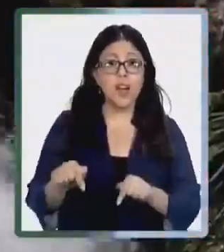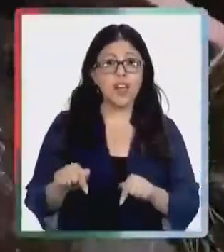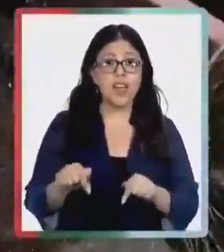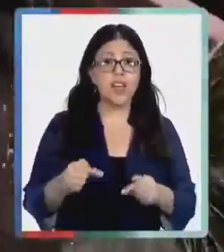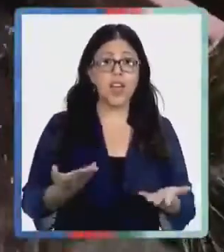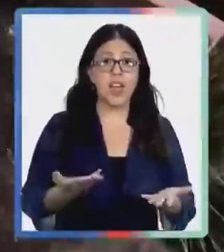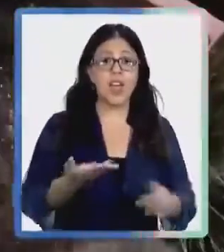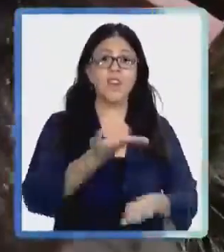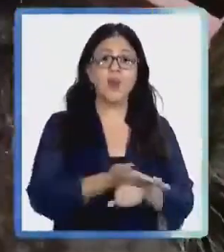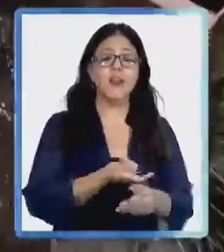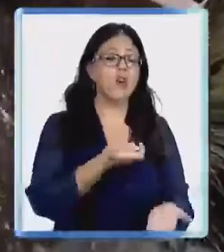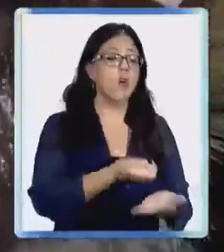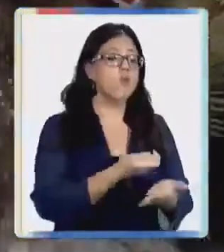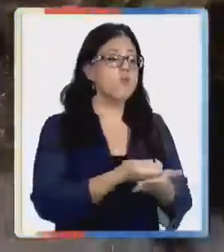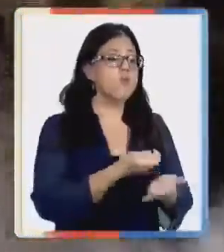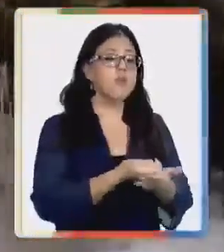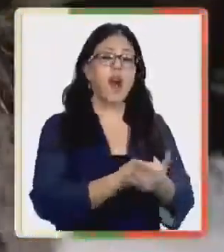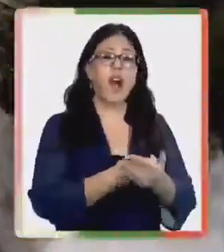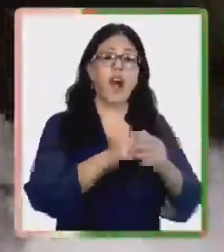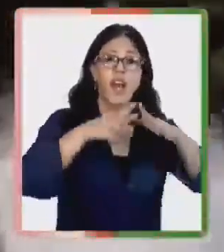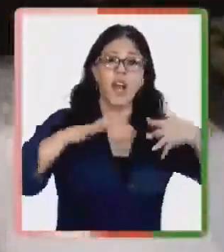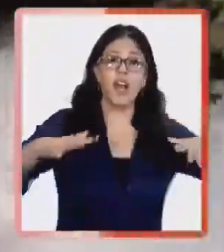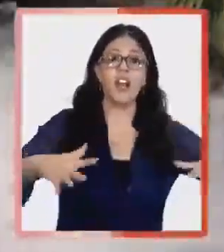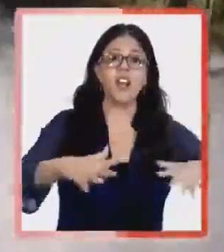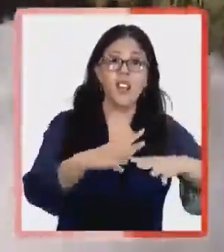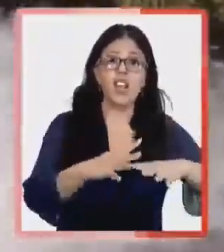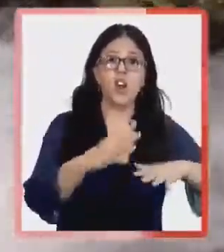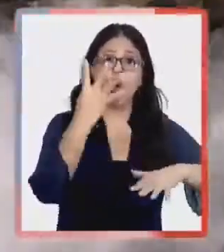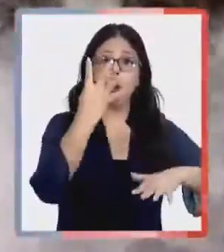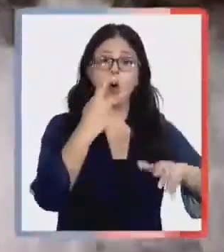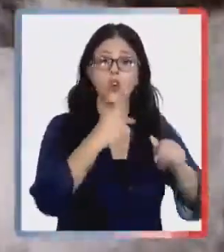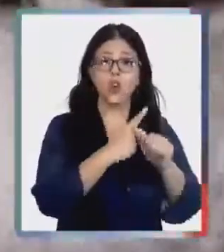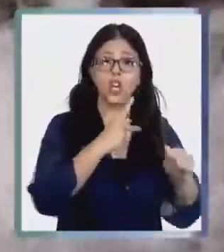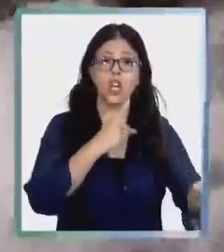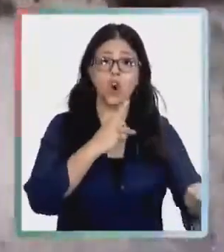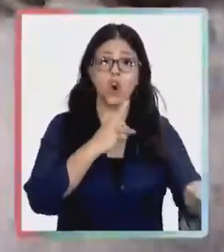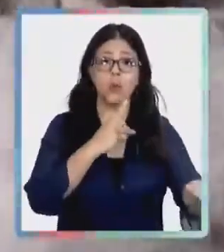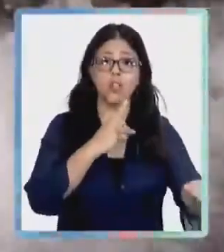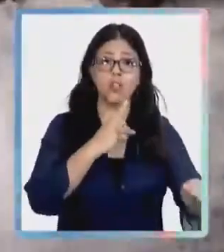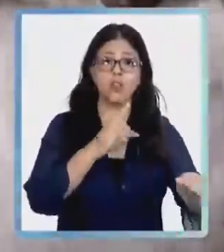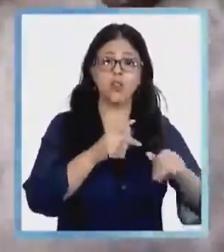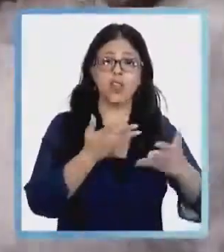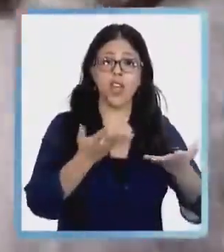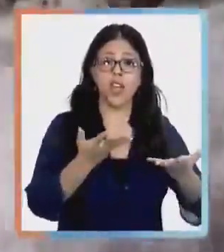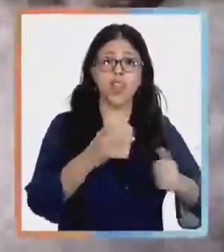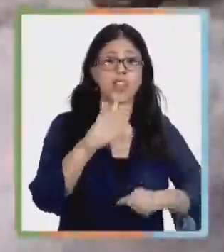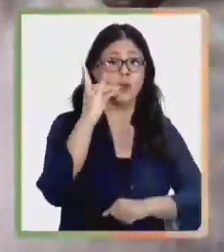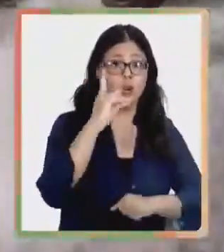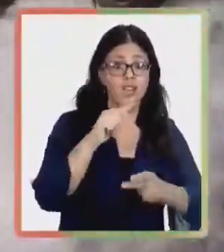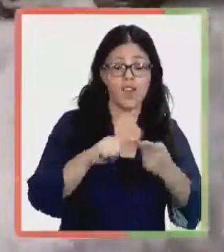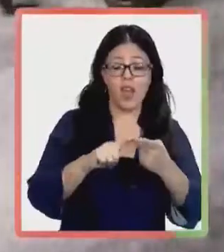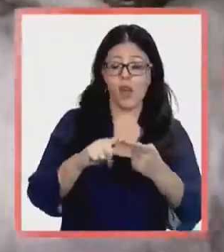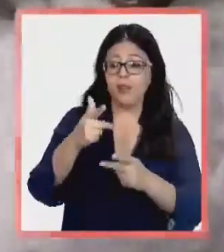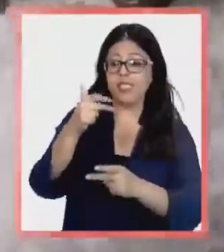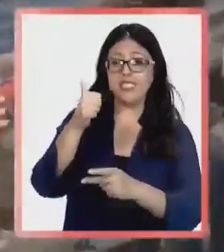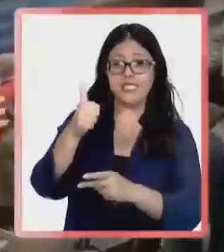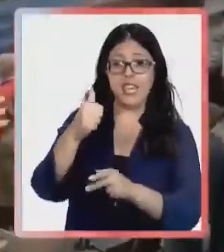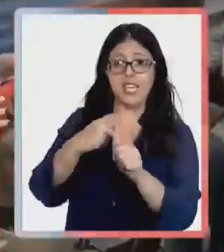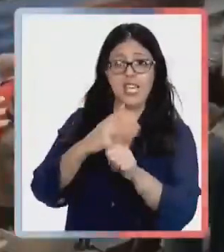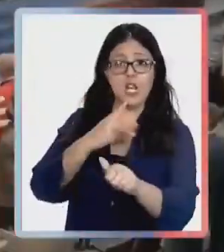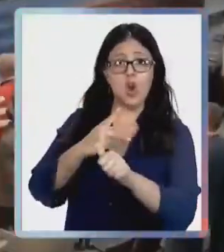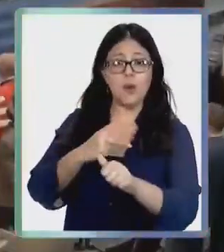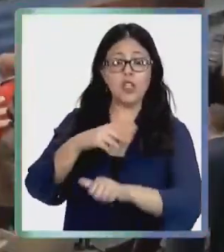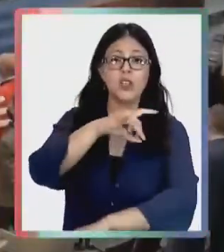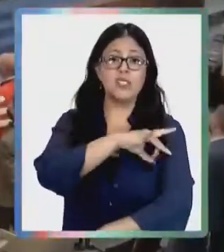Chile a pagar por el uso de las aguas de un río que recorre 4 kilómetros del lado boliviano y 6 kilómetros por territorio